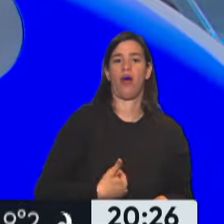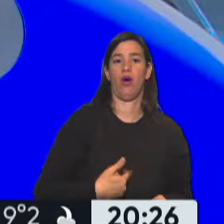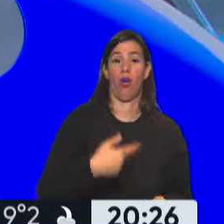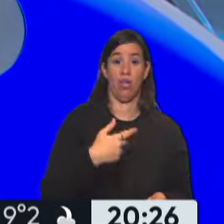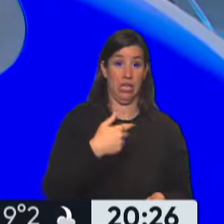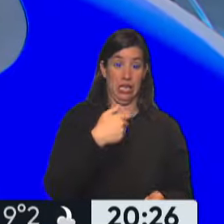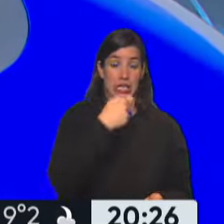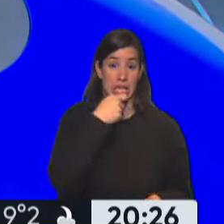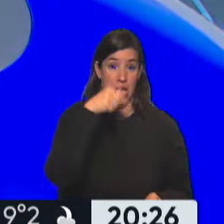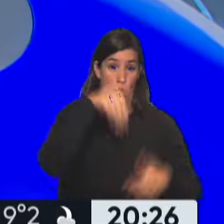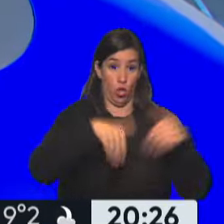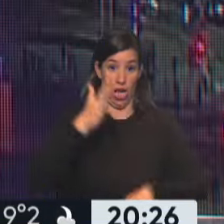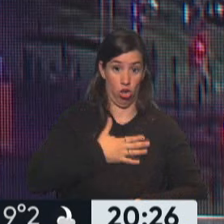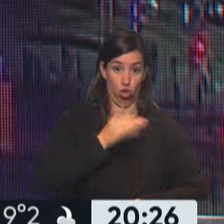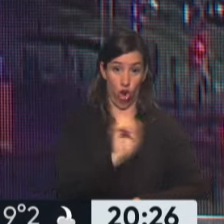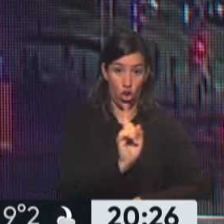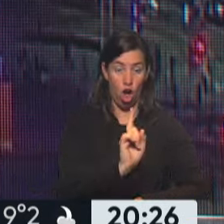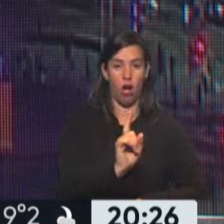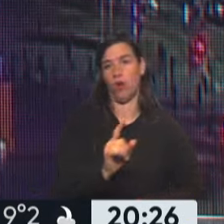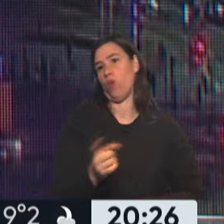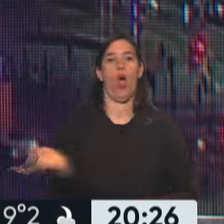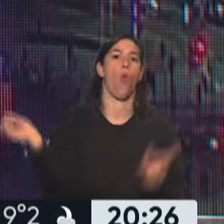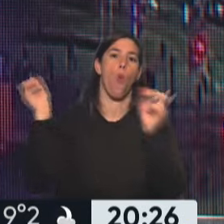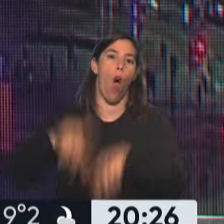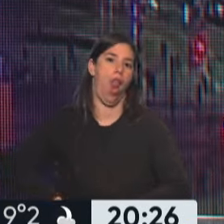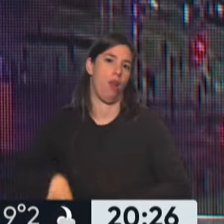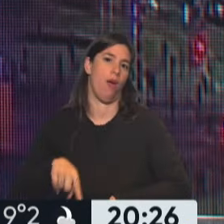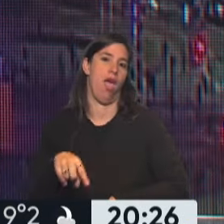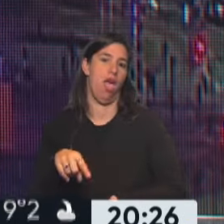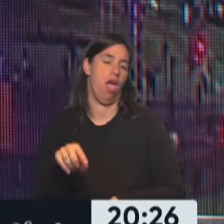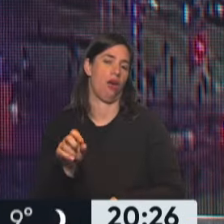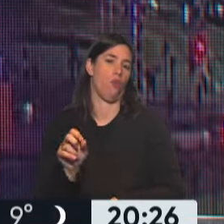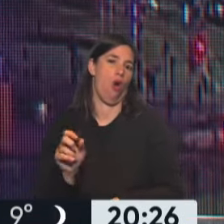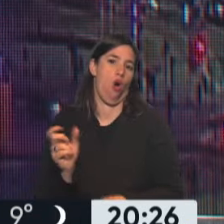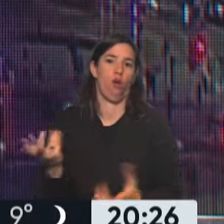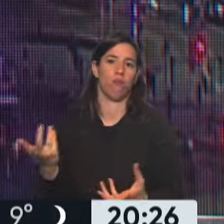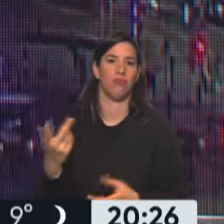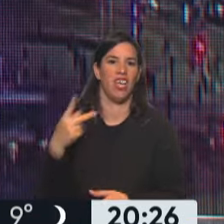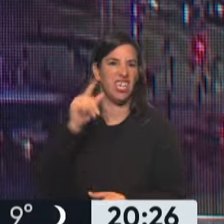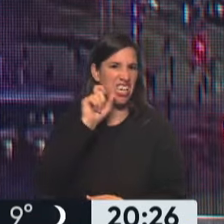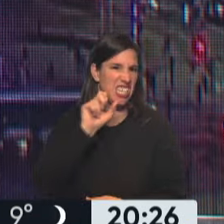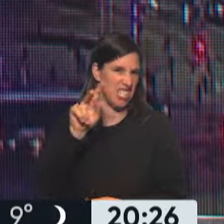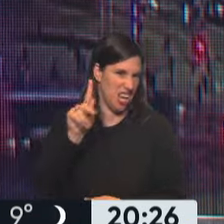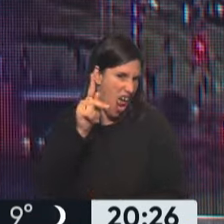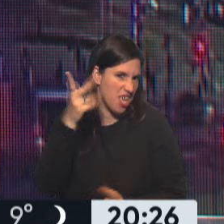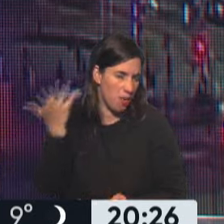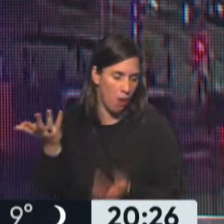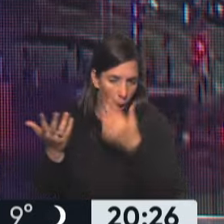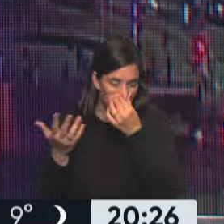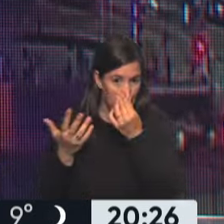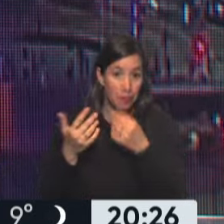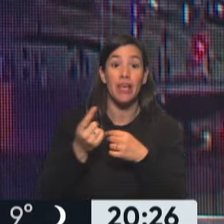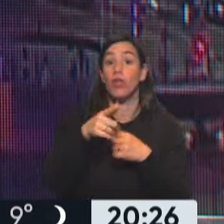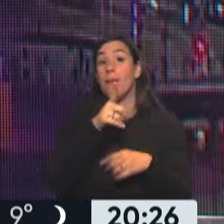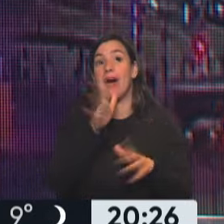opción o de la otra en ese sentido a los que están en el medio los deja casi sin alternativa y me parece que la intención de representar el